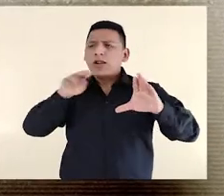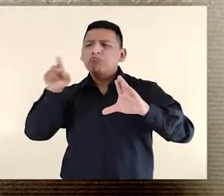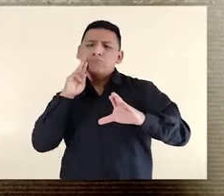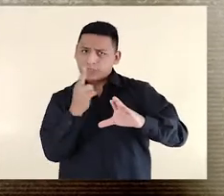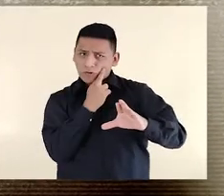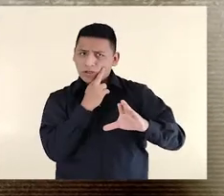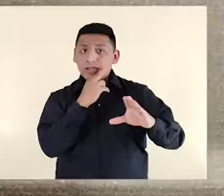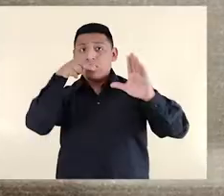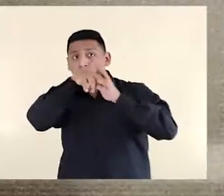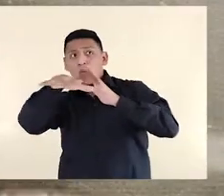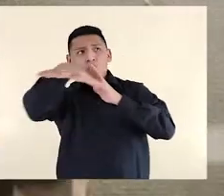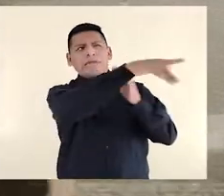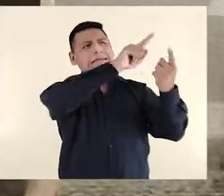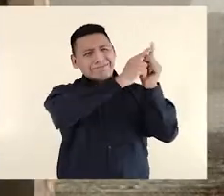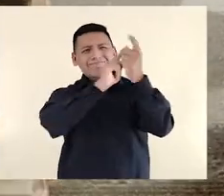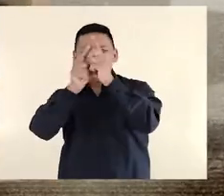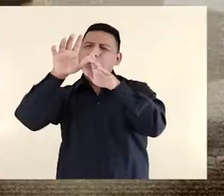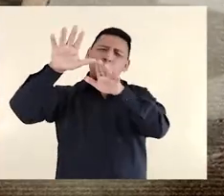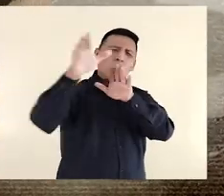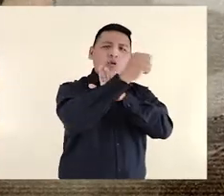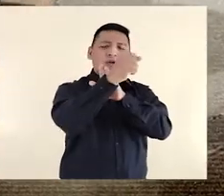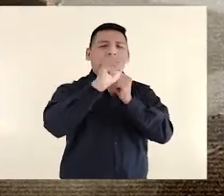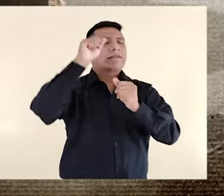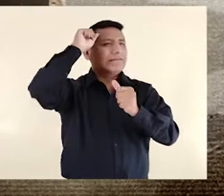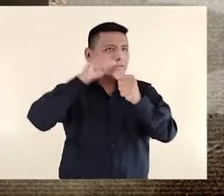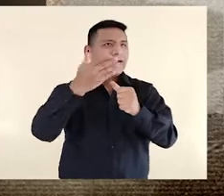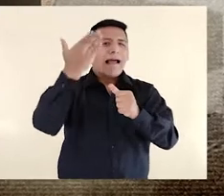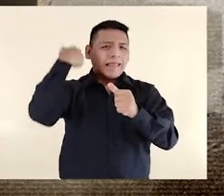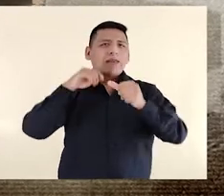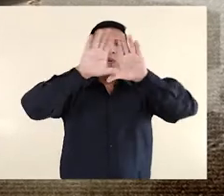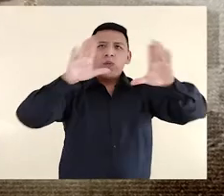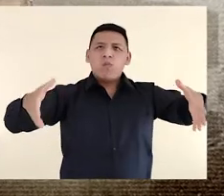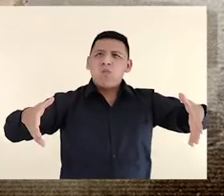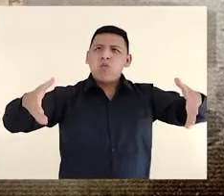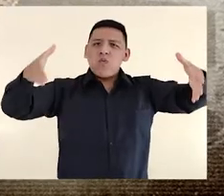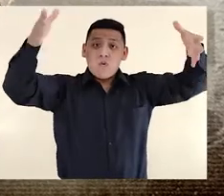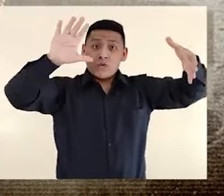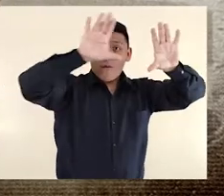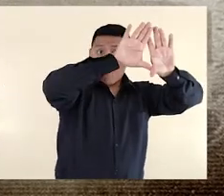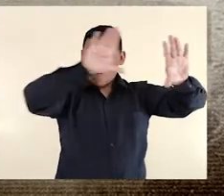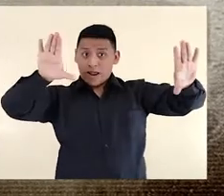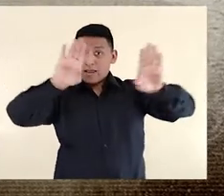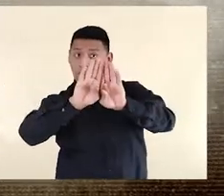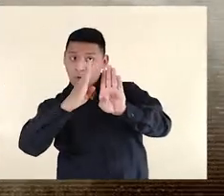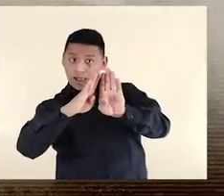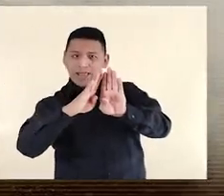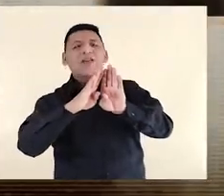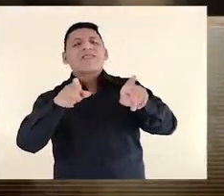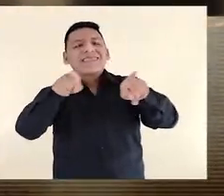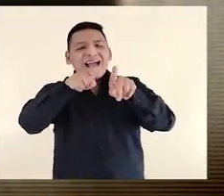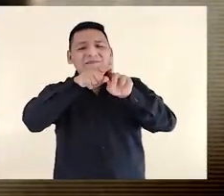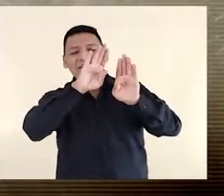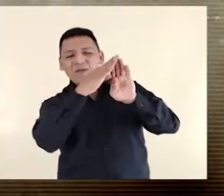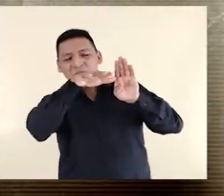un restaurante, y aunque su interior se ha transformado enormemente, podemos vislumbrar el edificio original, no solo la fachada y la portada,